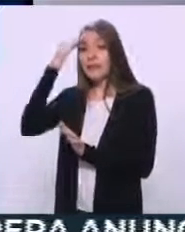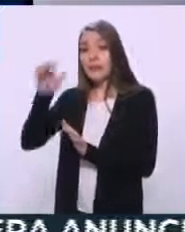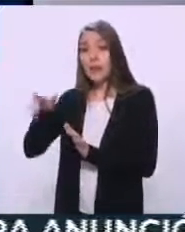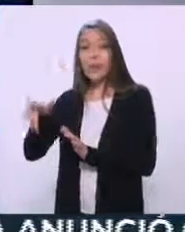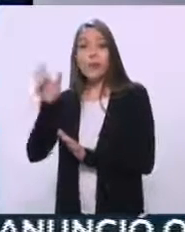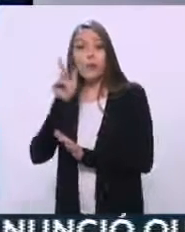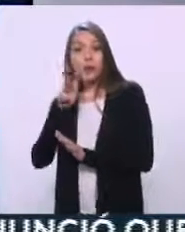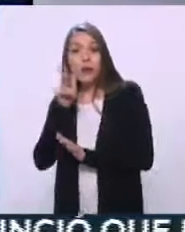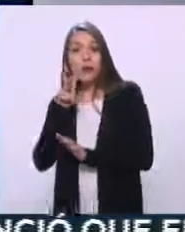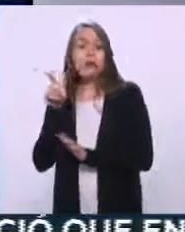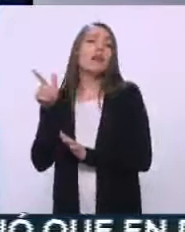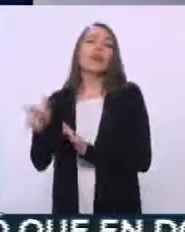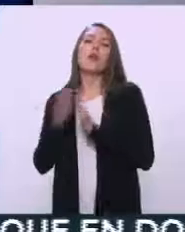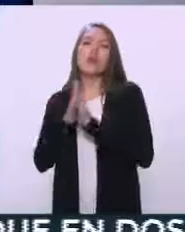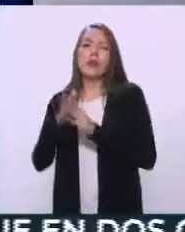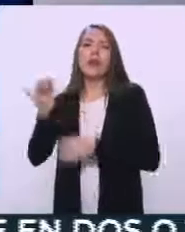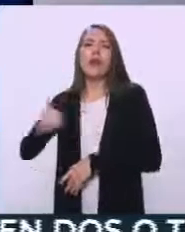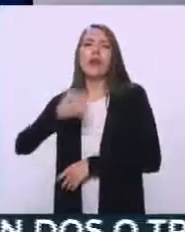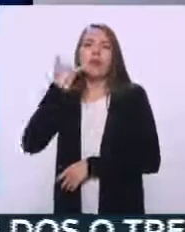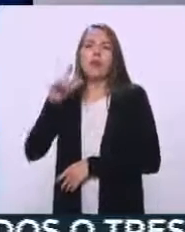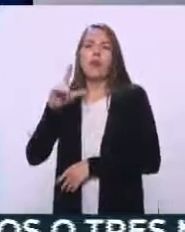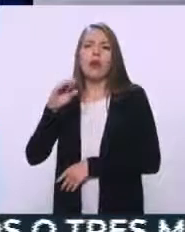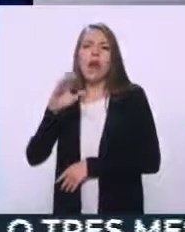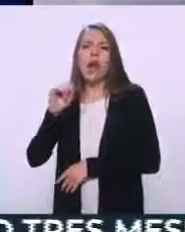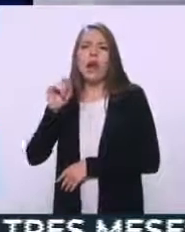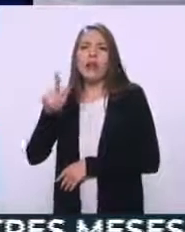les pedimos que por favor nos hablen a Locatel, que es el